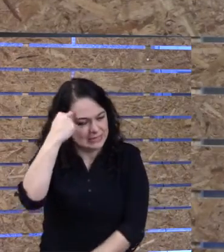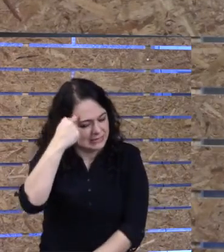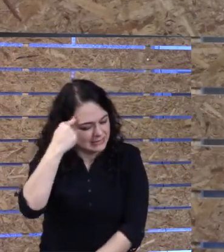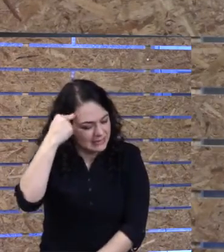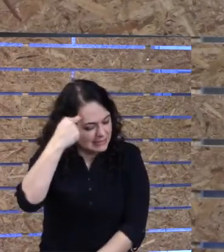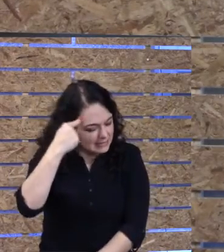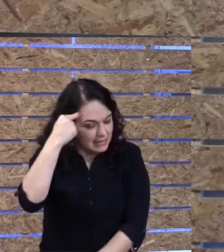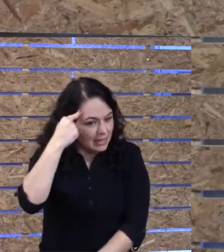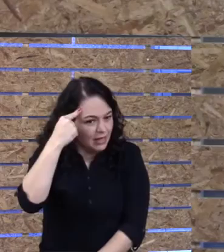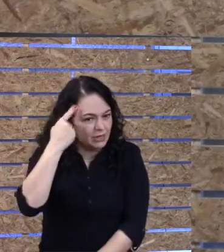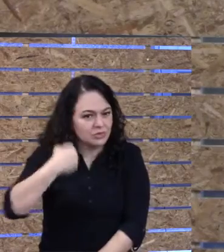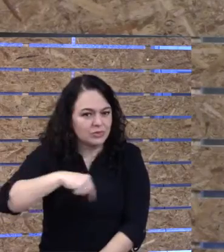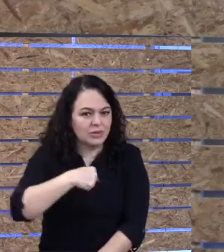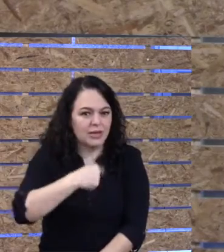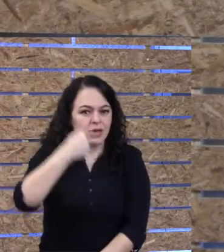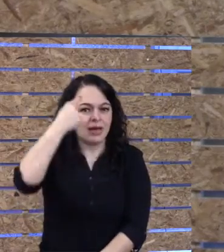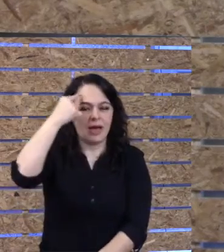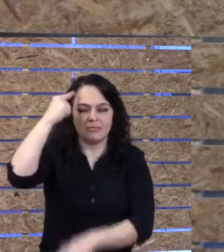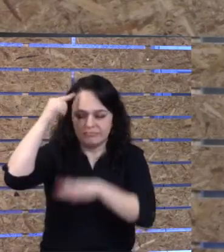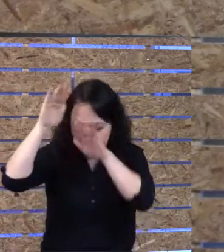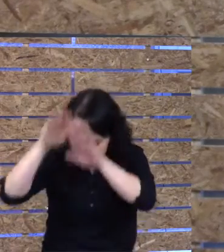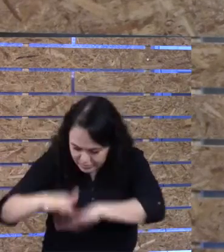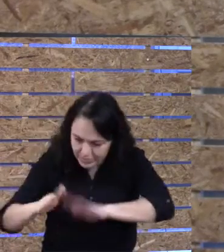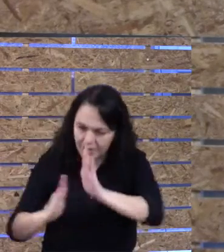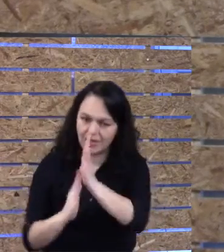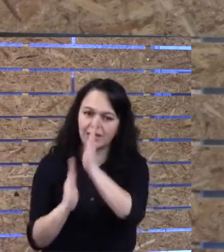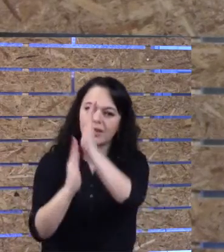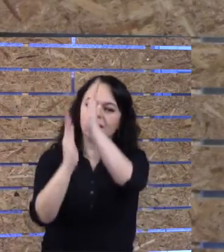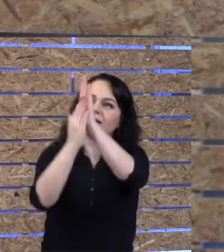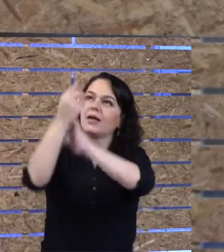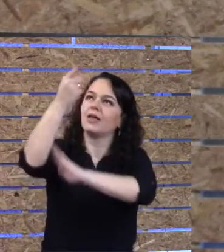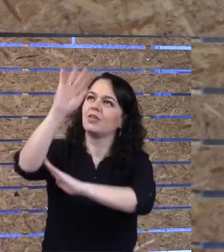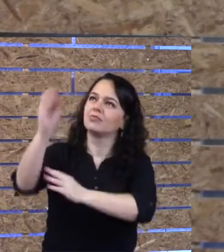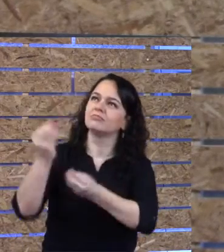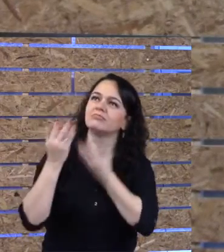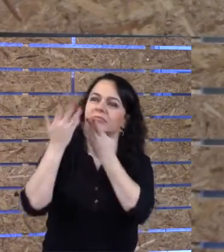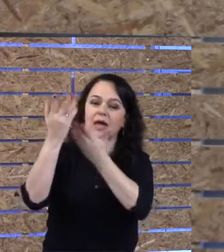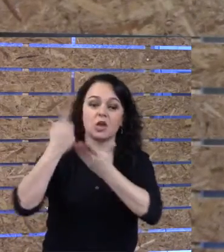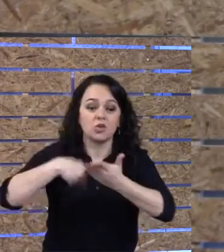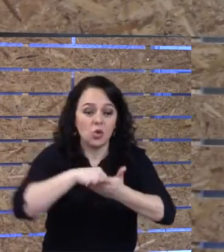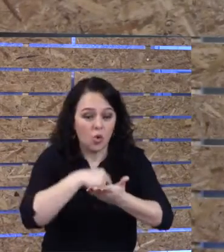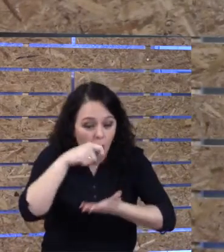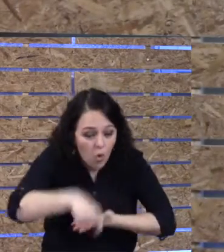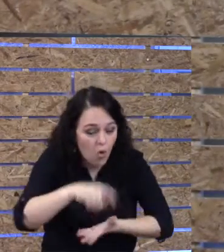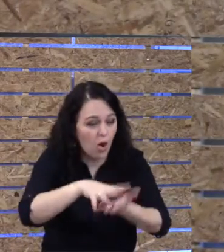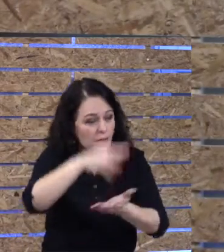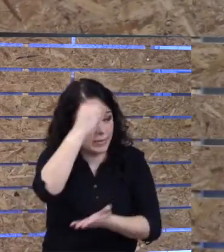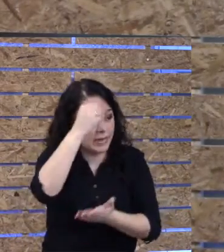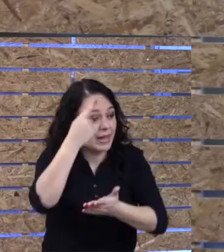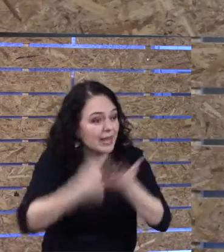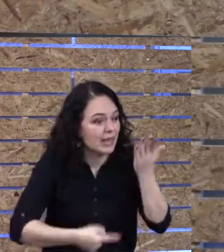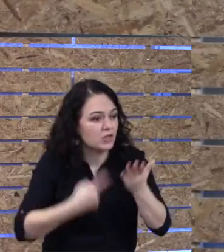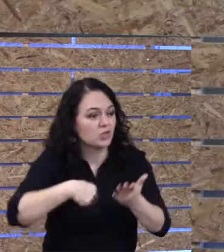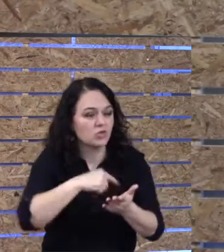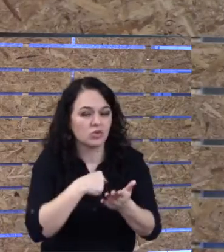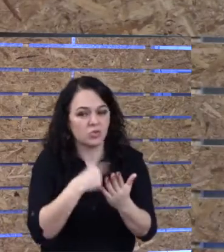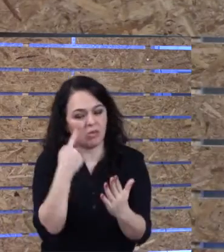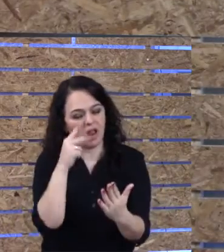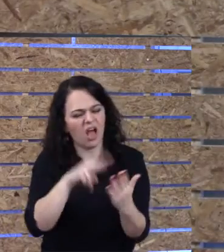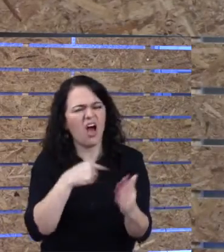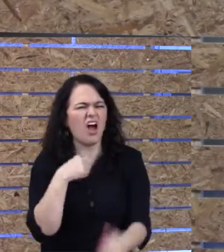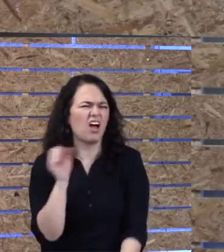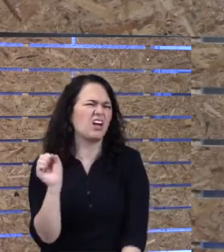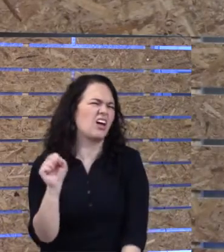sobrecogiéndonos, nos postramos en alabanza. Lo que queremos decir es no dar lugar a una forma